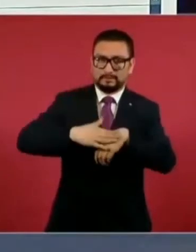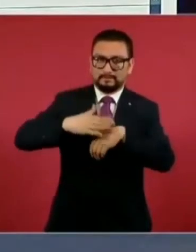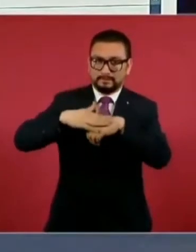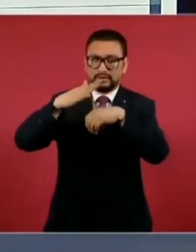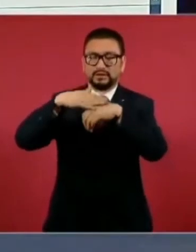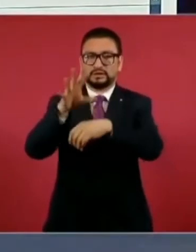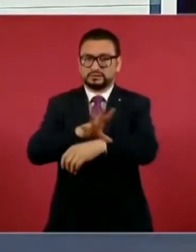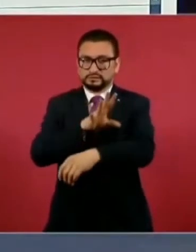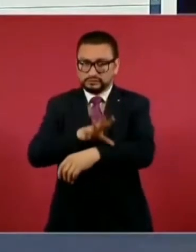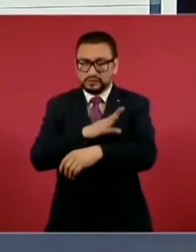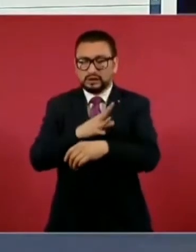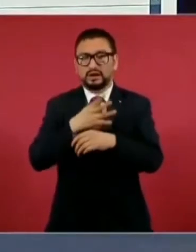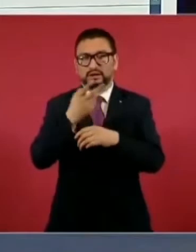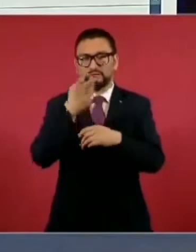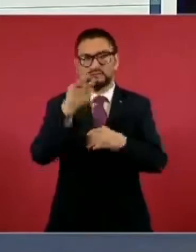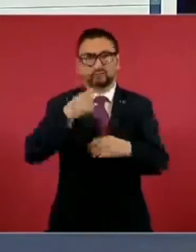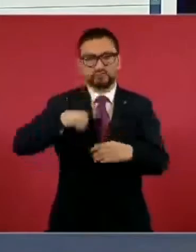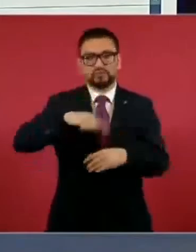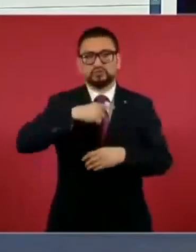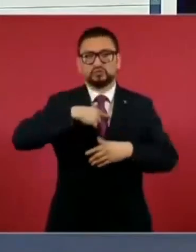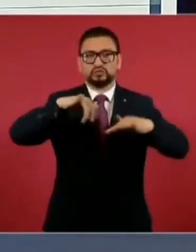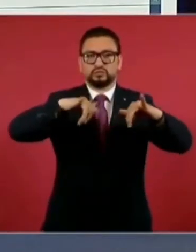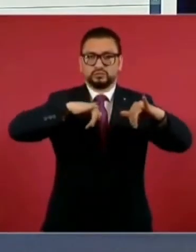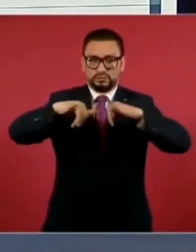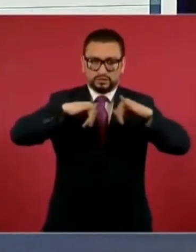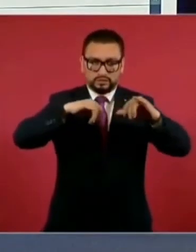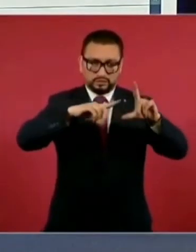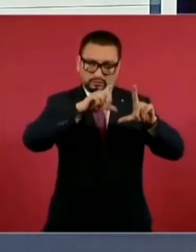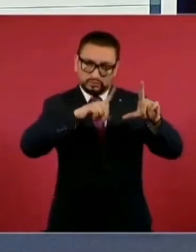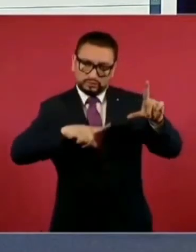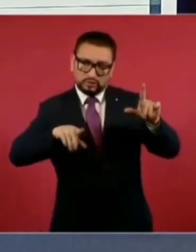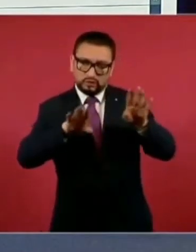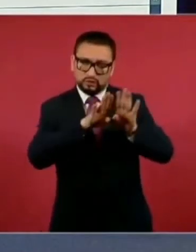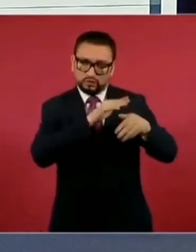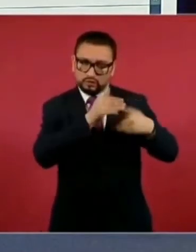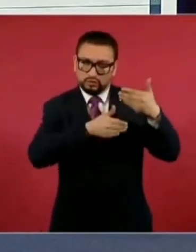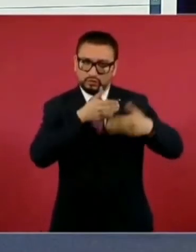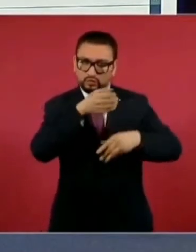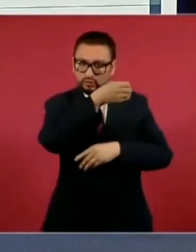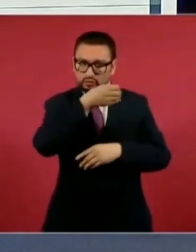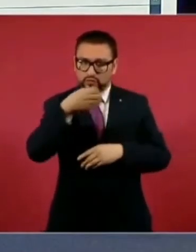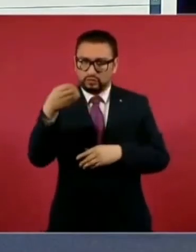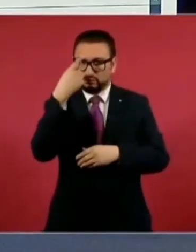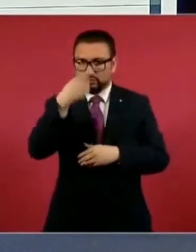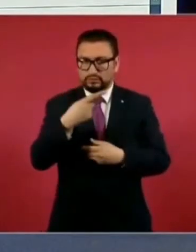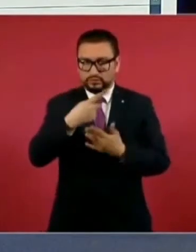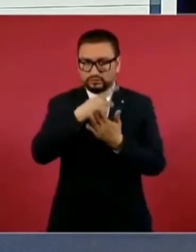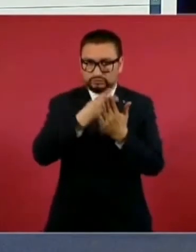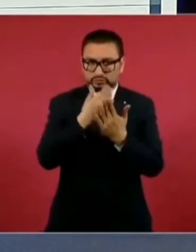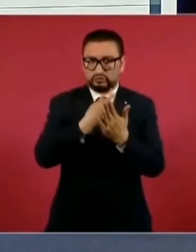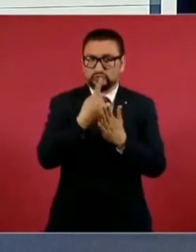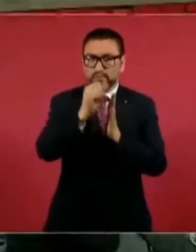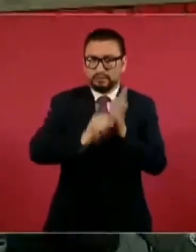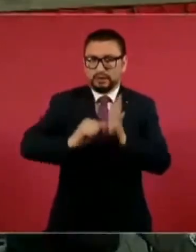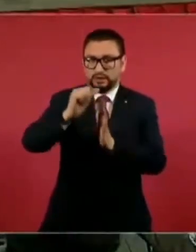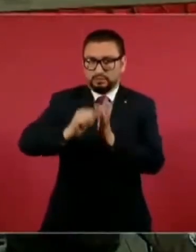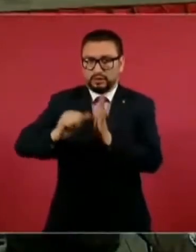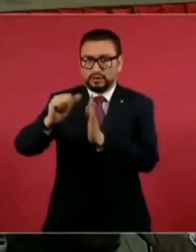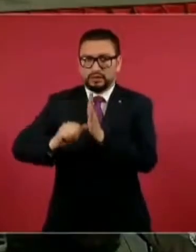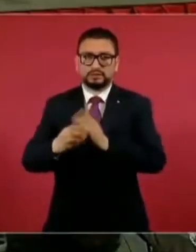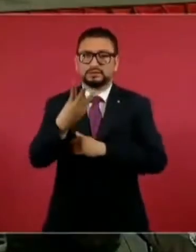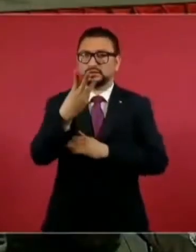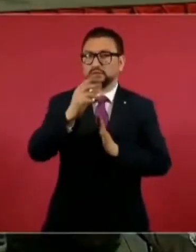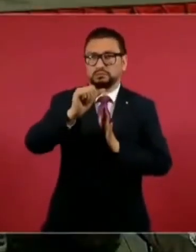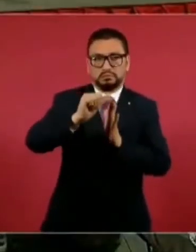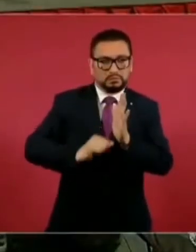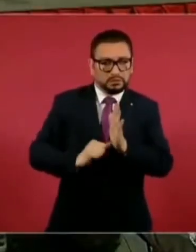da pauta a que vayamos mapeando en un proceso organizado de planeación mensual,